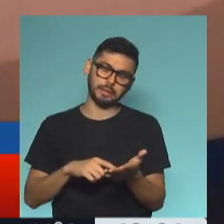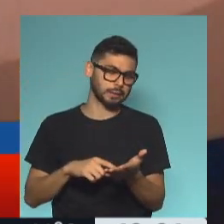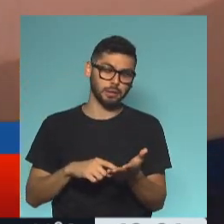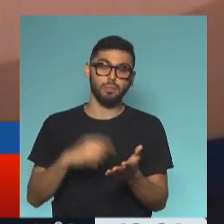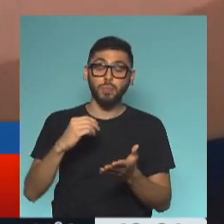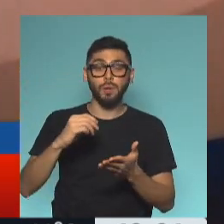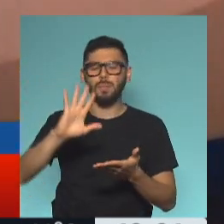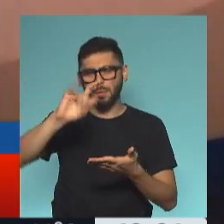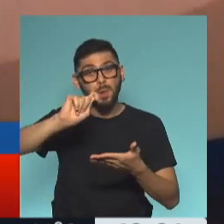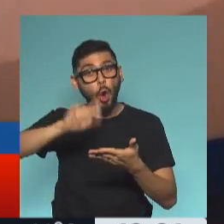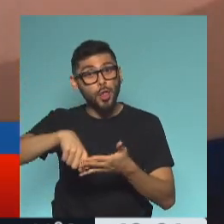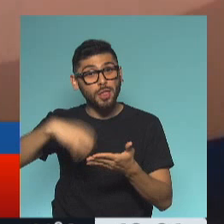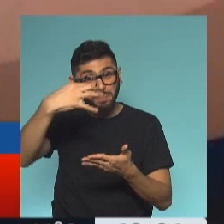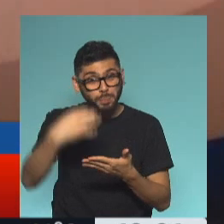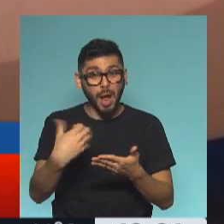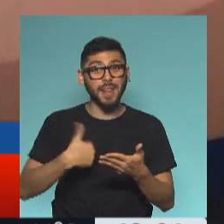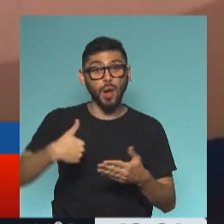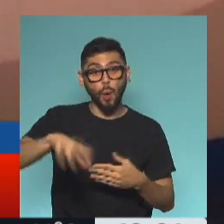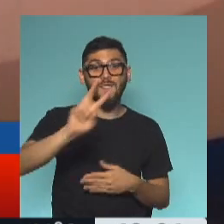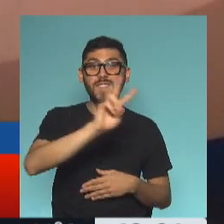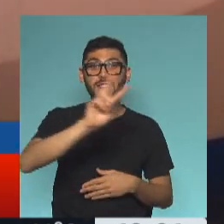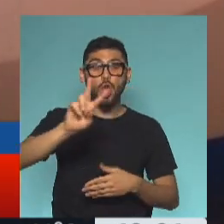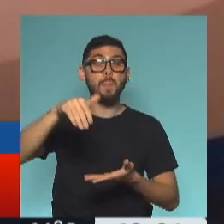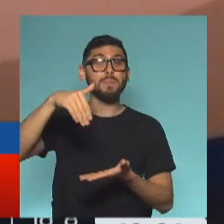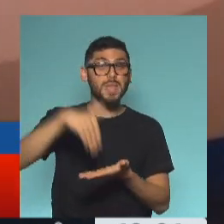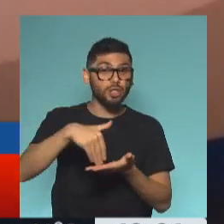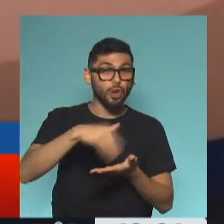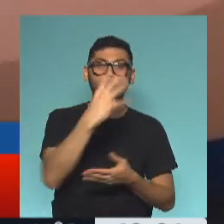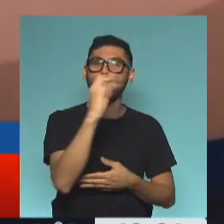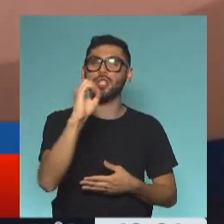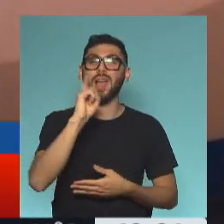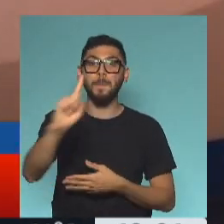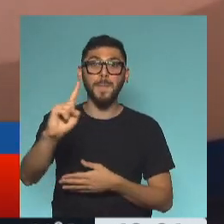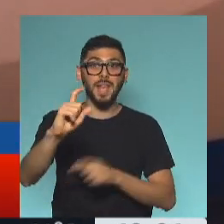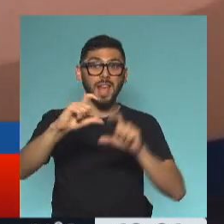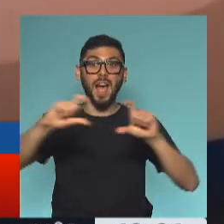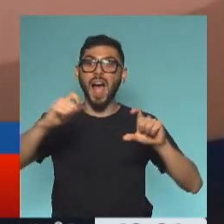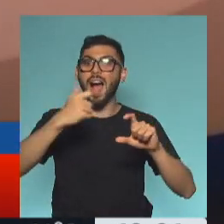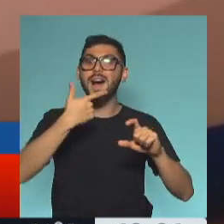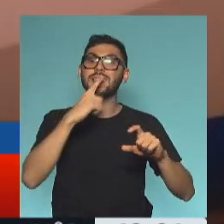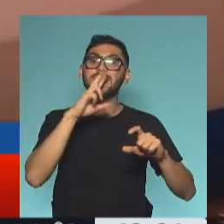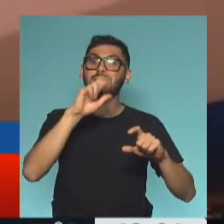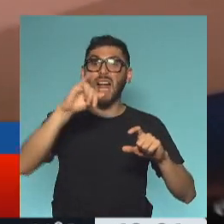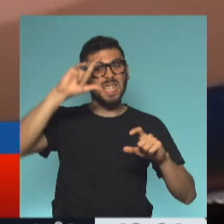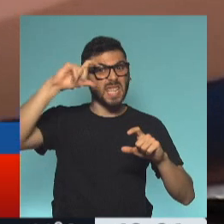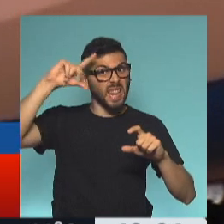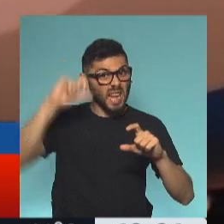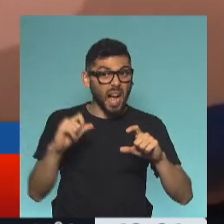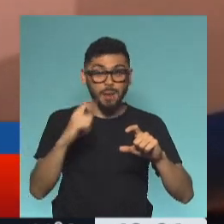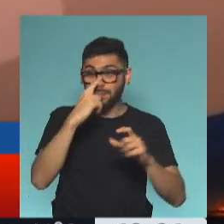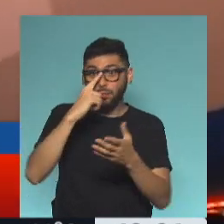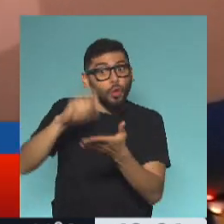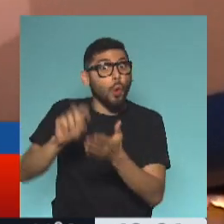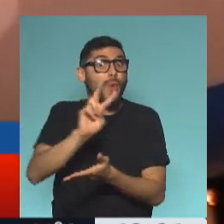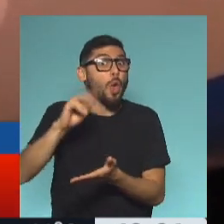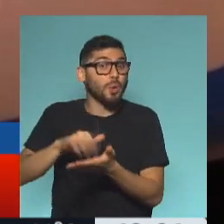contrato, Argentina tendría que recibir 22.400.000 dosis de la vacuna AstraZeneca Oxford. Sí. Y recién en estas horas estamos teniendo